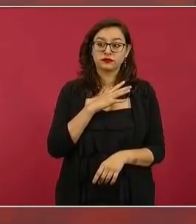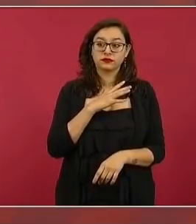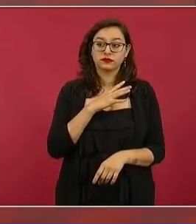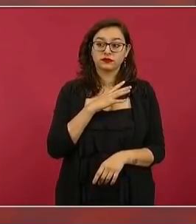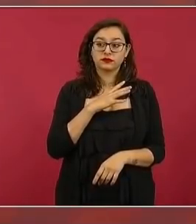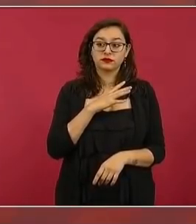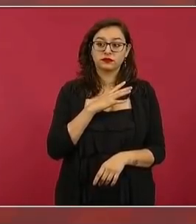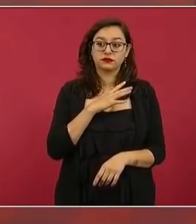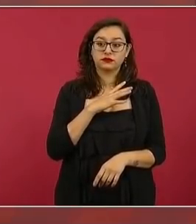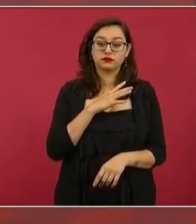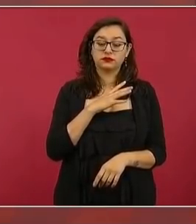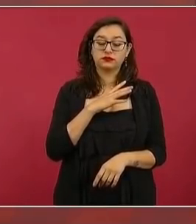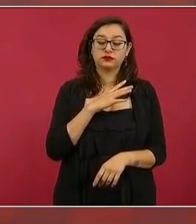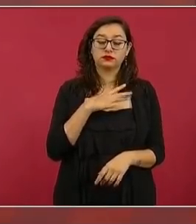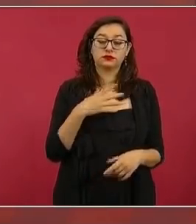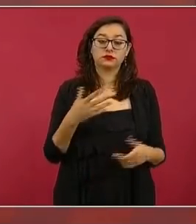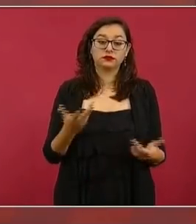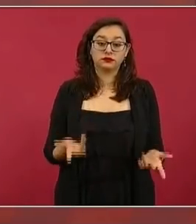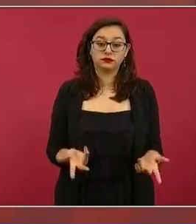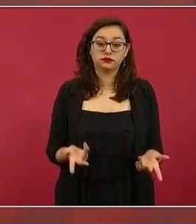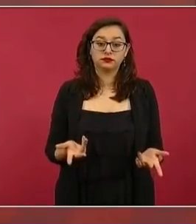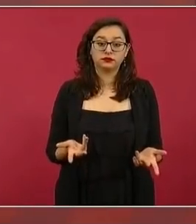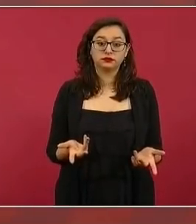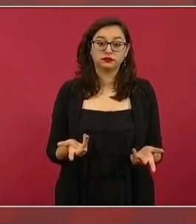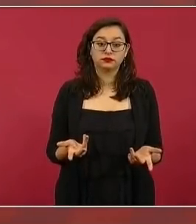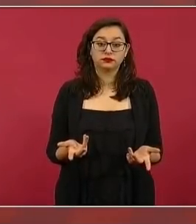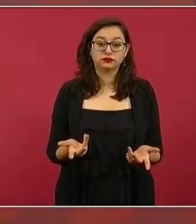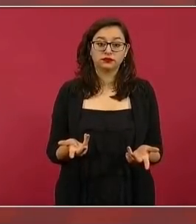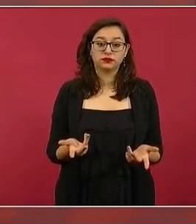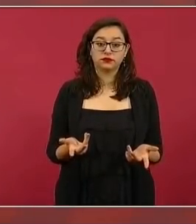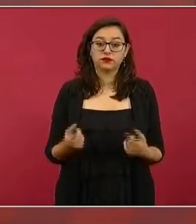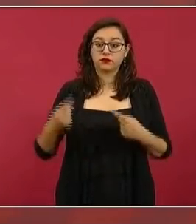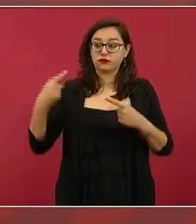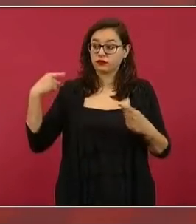en el tiempo que ha